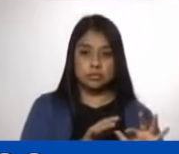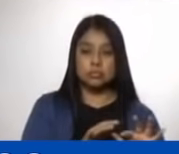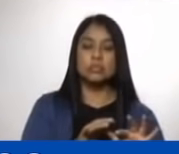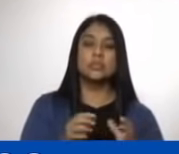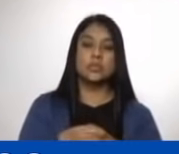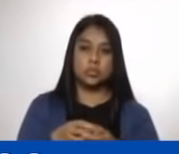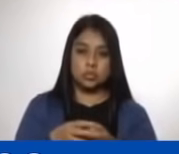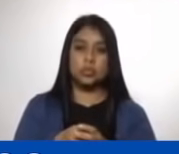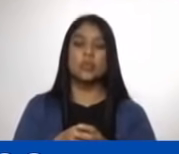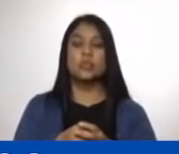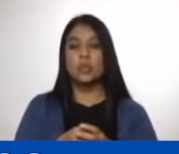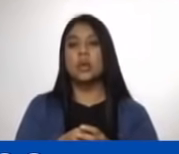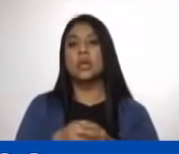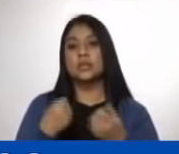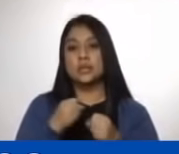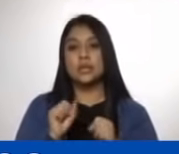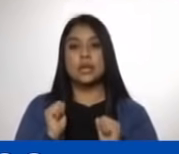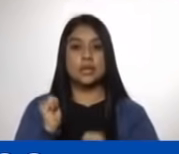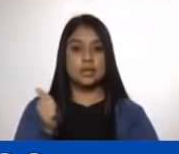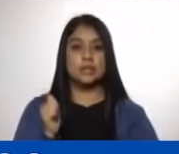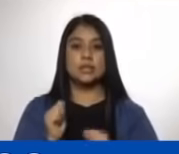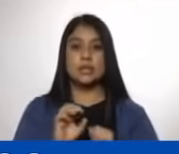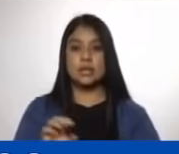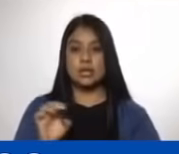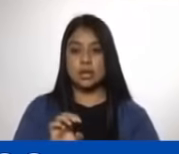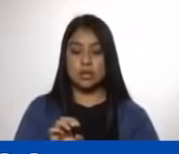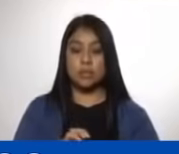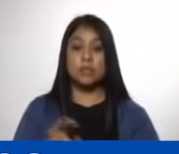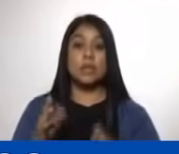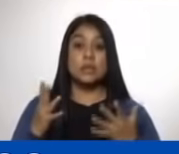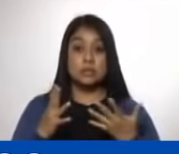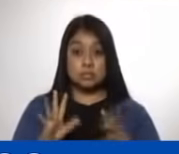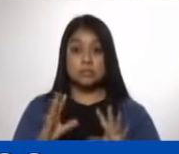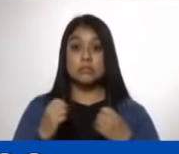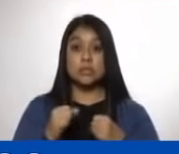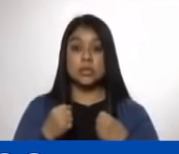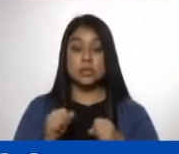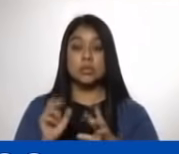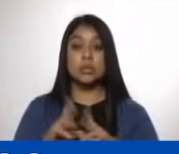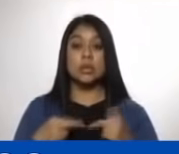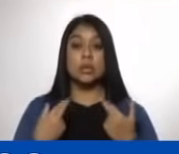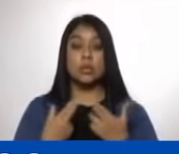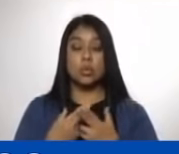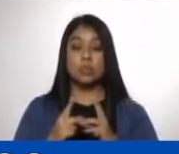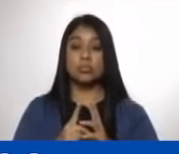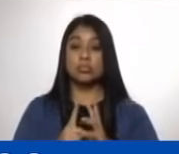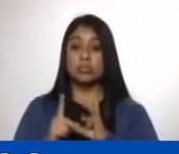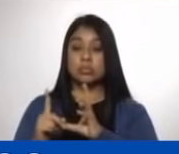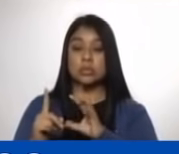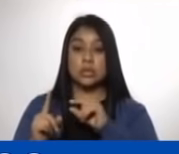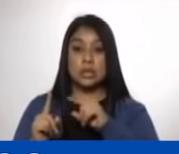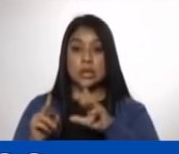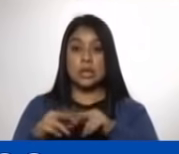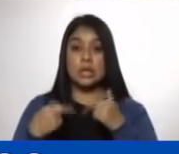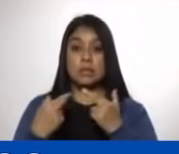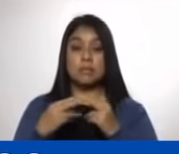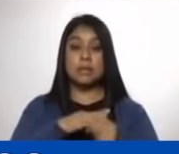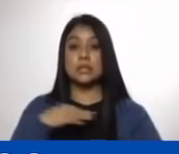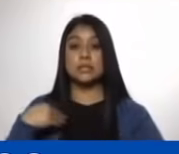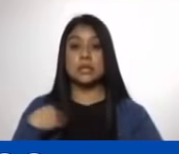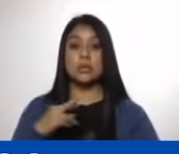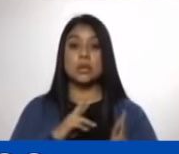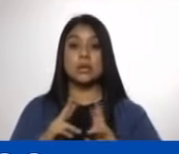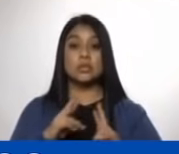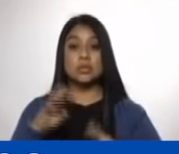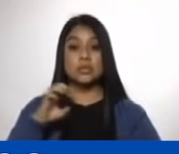que se estaría realizando el 15 de enero. Se realizó una reunión intersectorial de seguimiento en el Ministerio de Relaciones